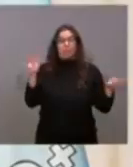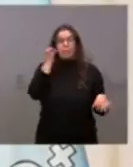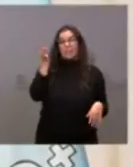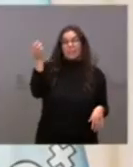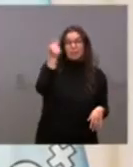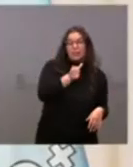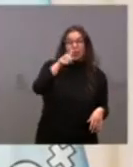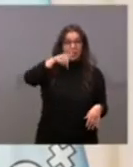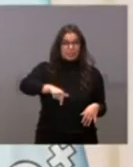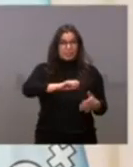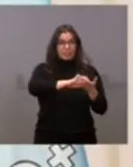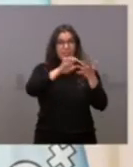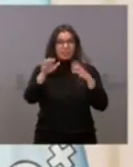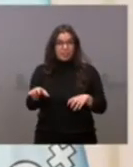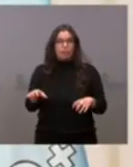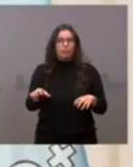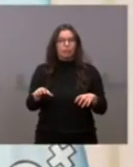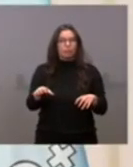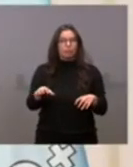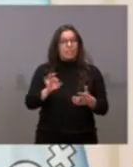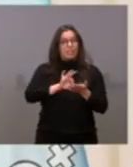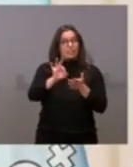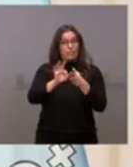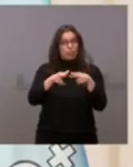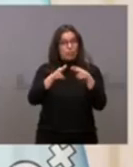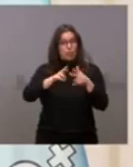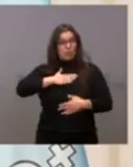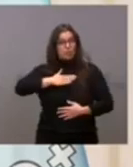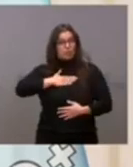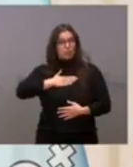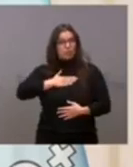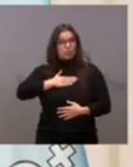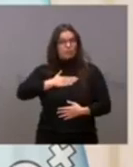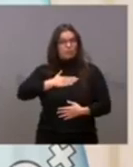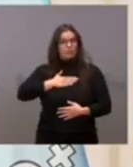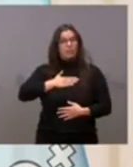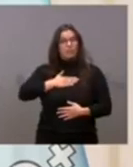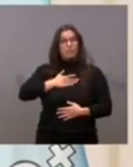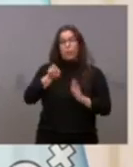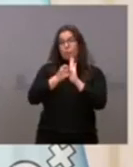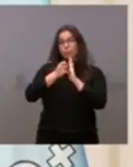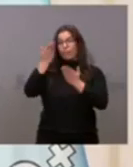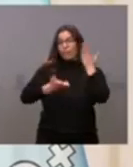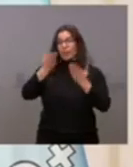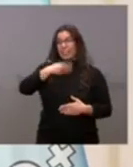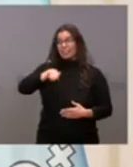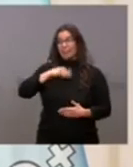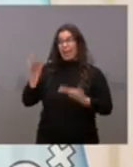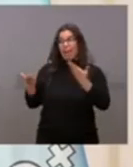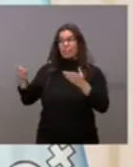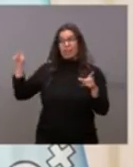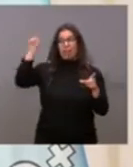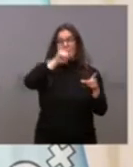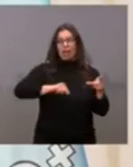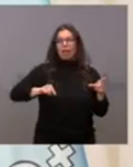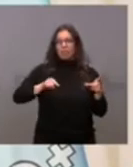En Castilla y León tenemos unos servicios sociales que están entre los más valorados de toda España. Esto no